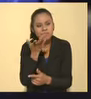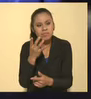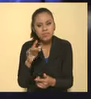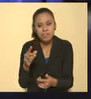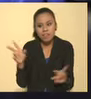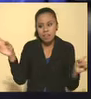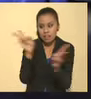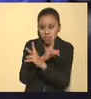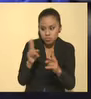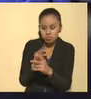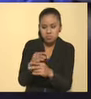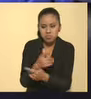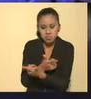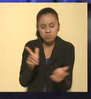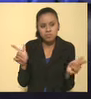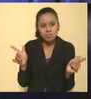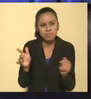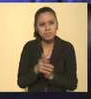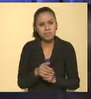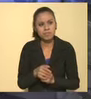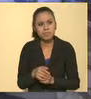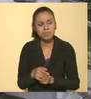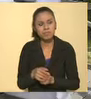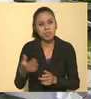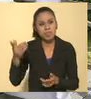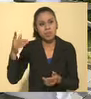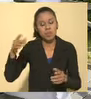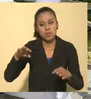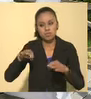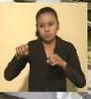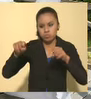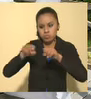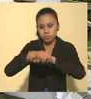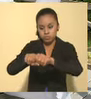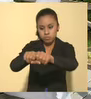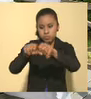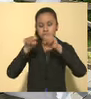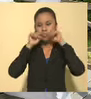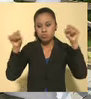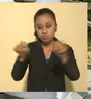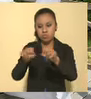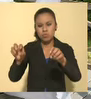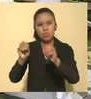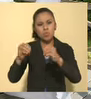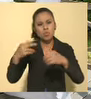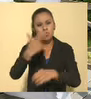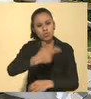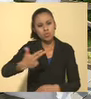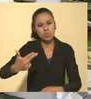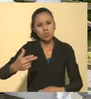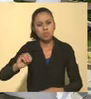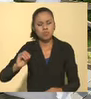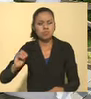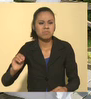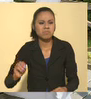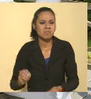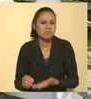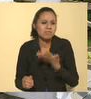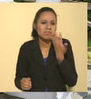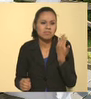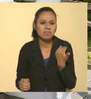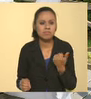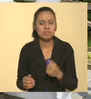aire libre, si va a ser dentro de algún salón o en algún hotel, se puede hacer cualquier cosa. Lo importante